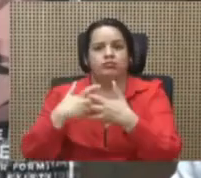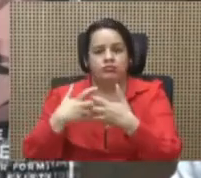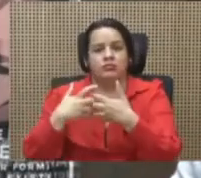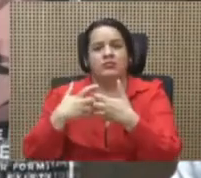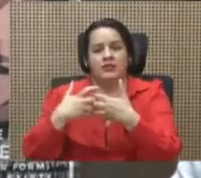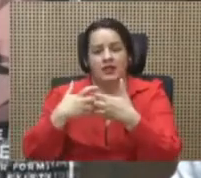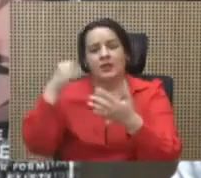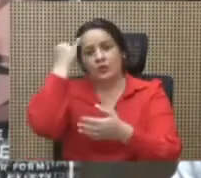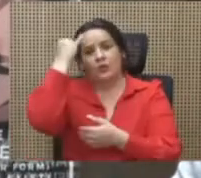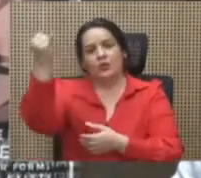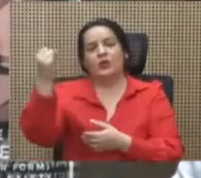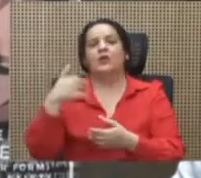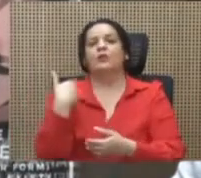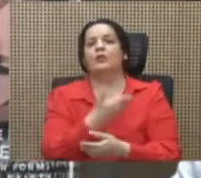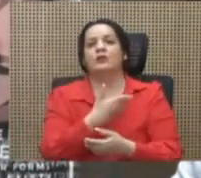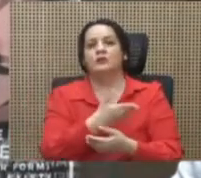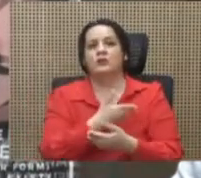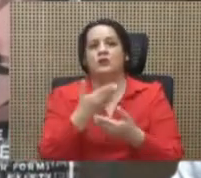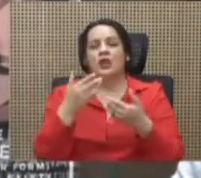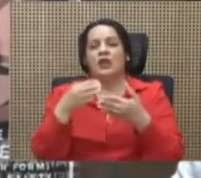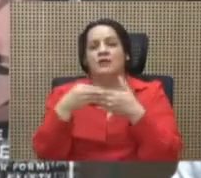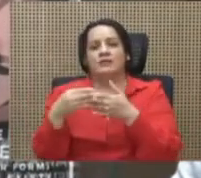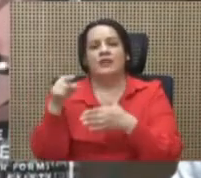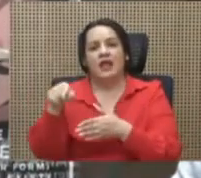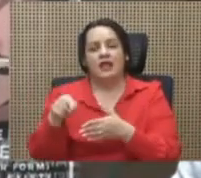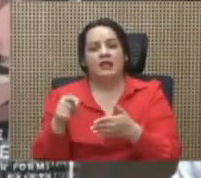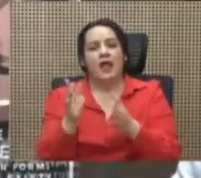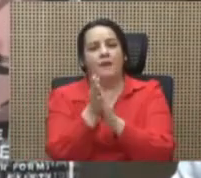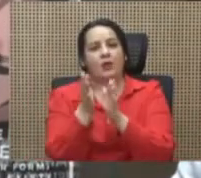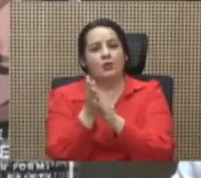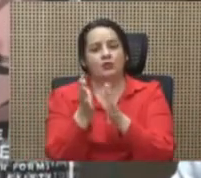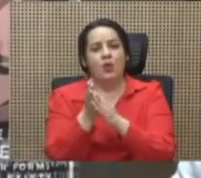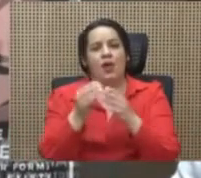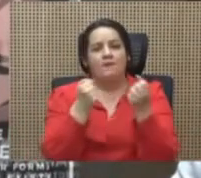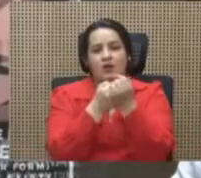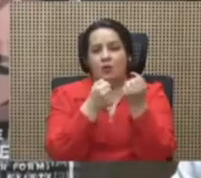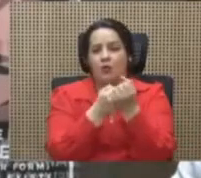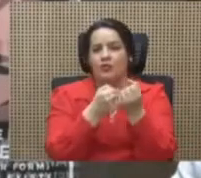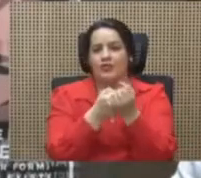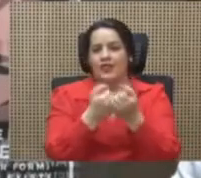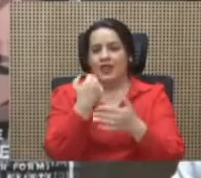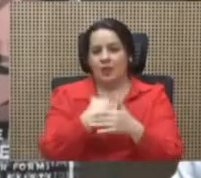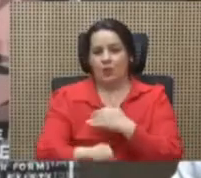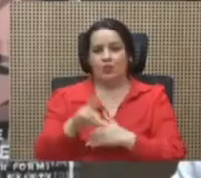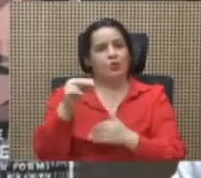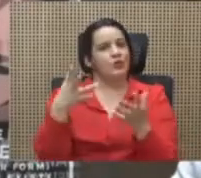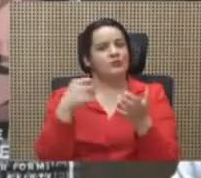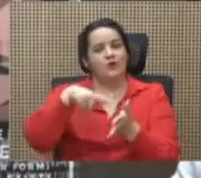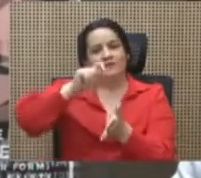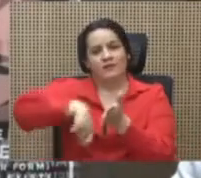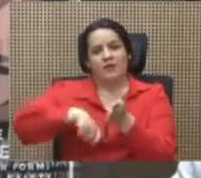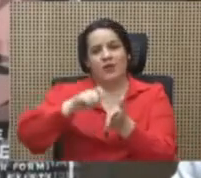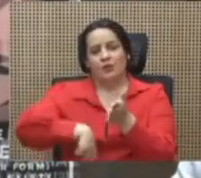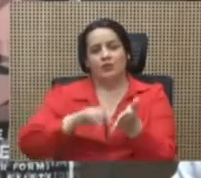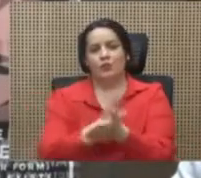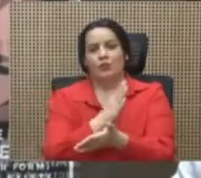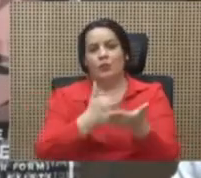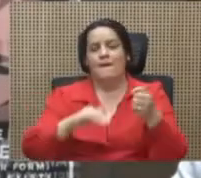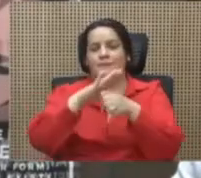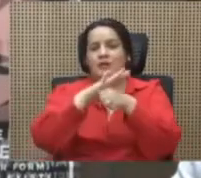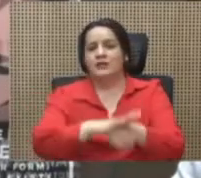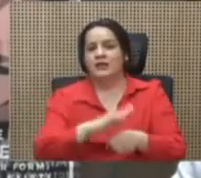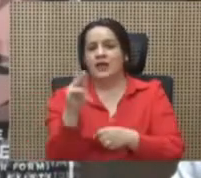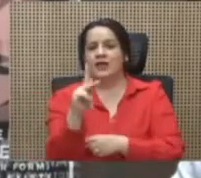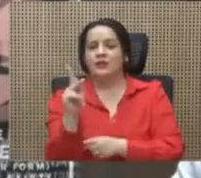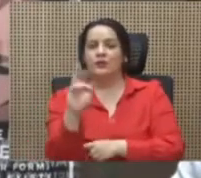aplauden como la ideología a favor del aborto no quiso firmar un documento que estuvo siendo presionada por Katia Rodríguez que